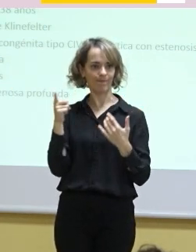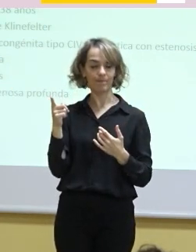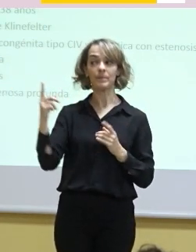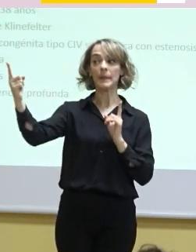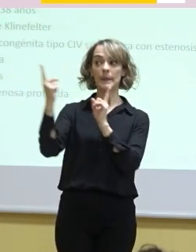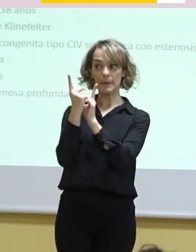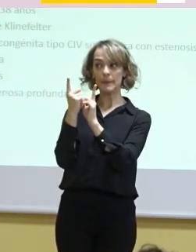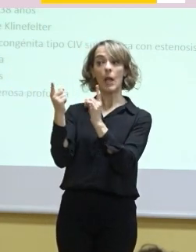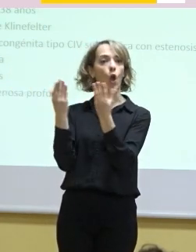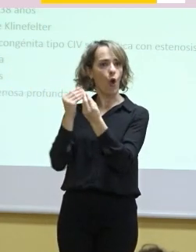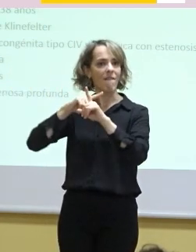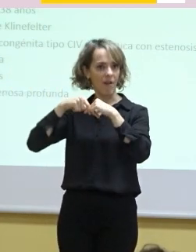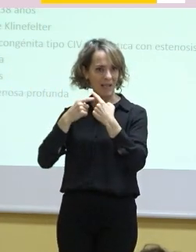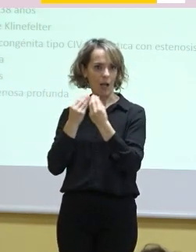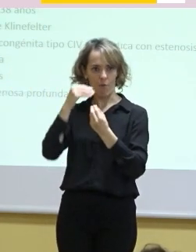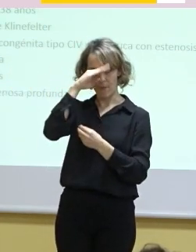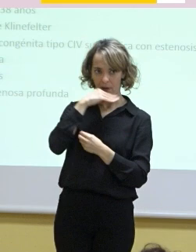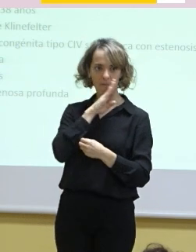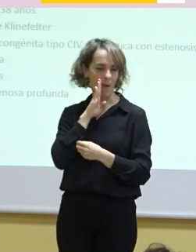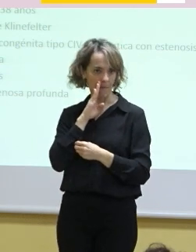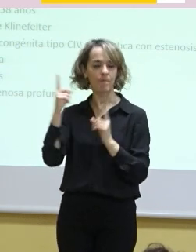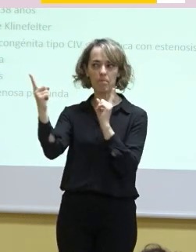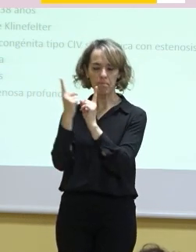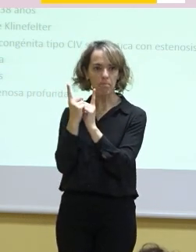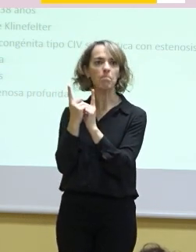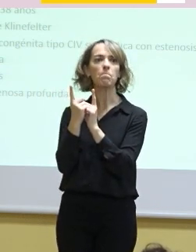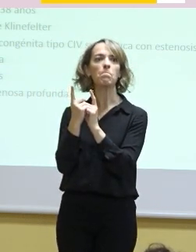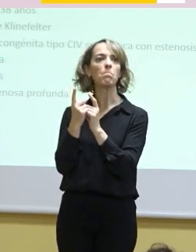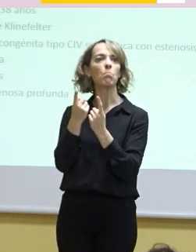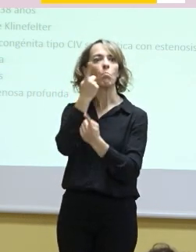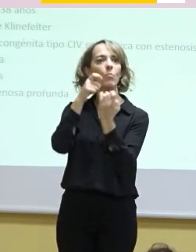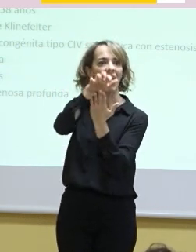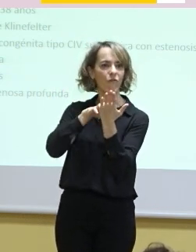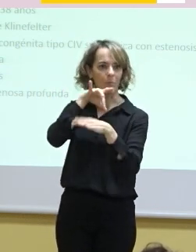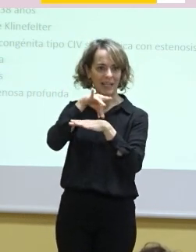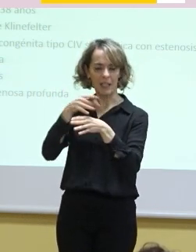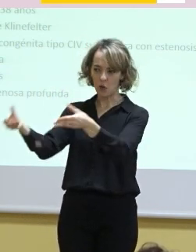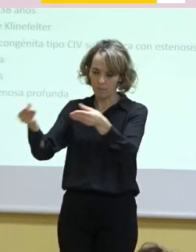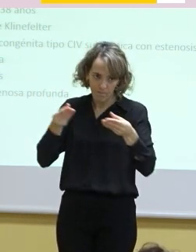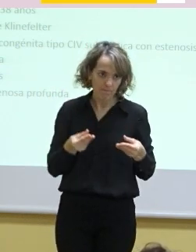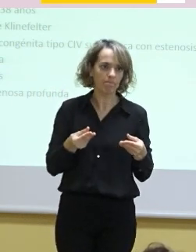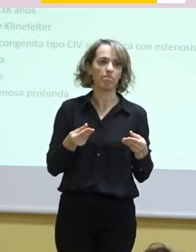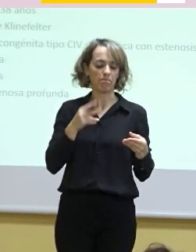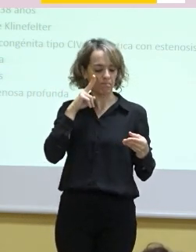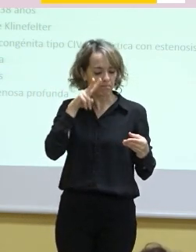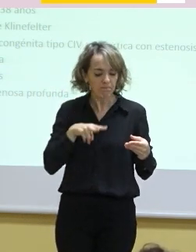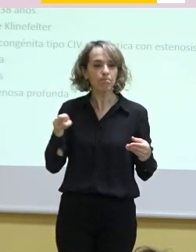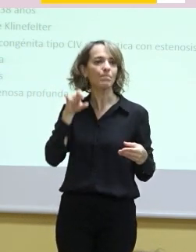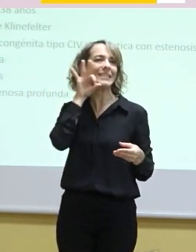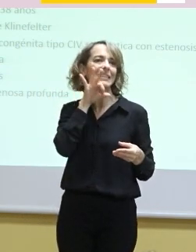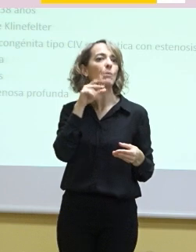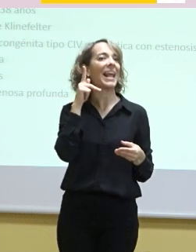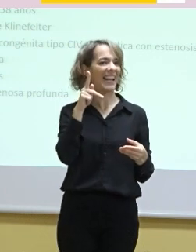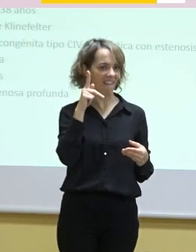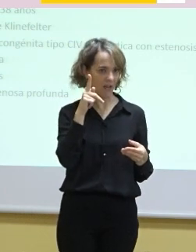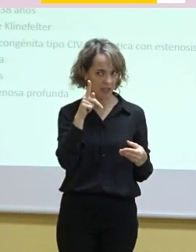Acude con su familia, con su padre y su madre. Me entregan los informes clínicos. Vemos que tiene síndrome de